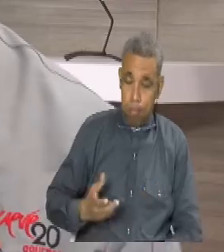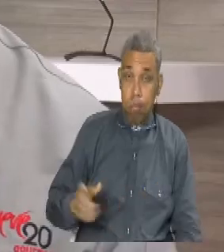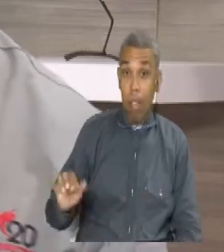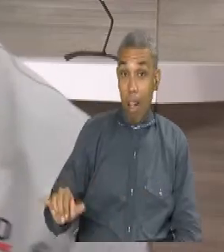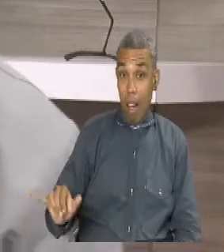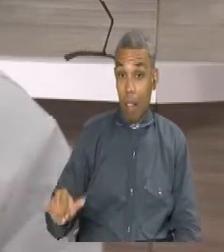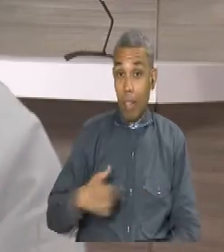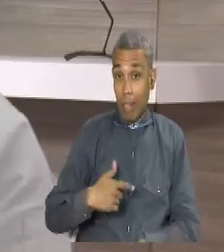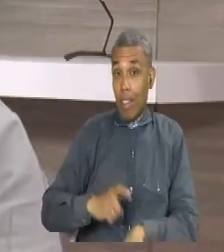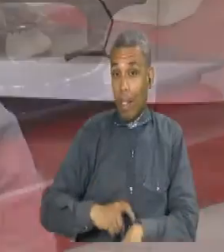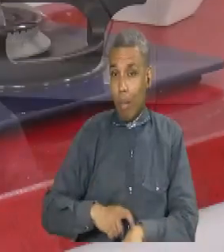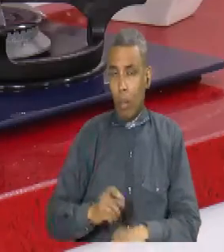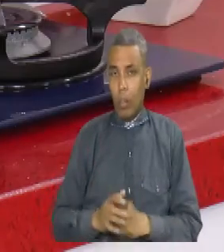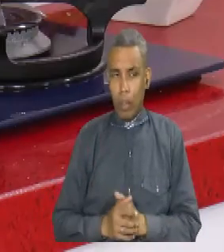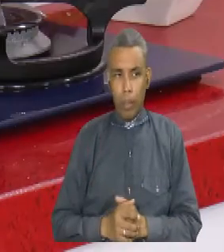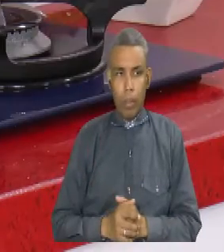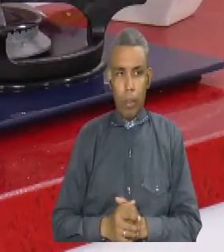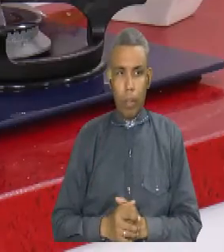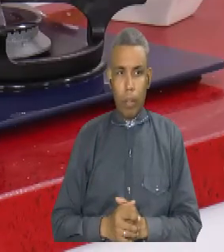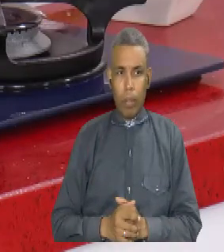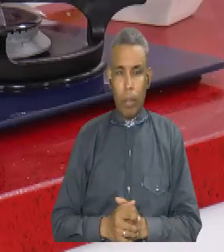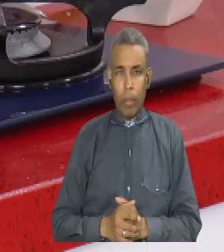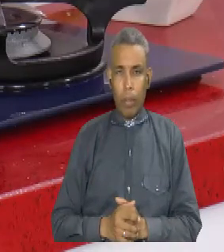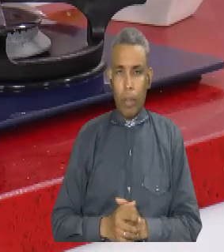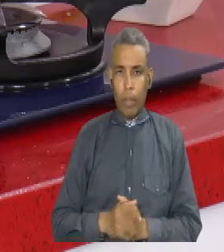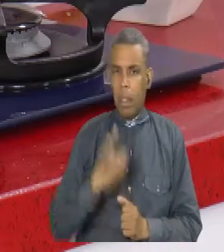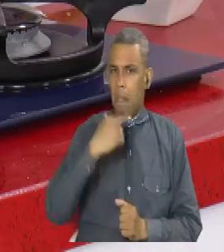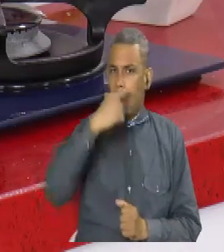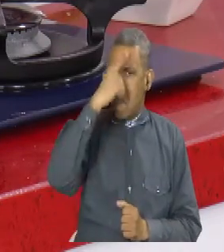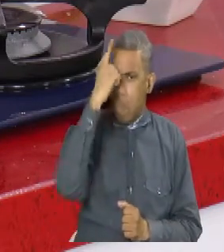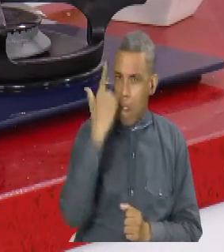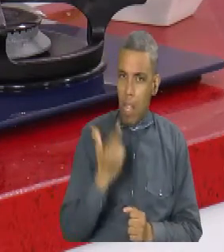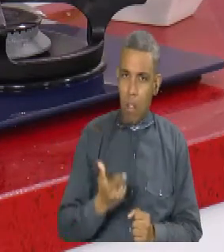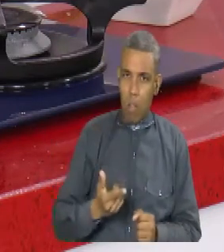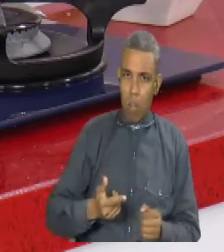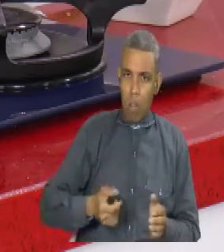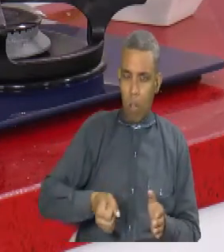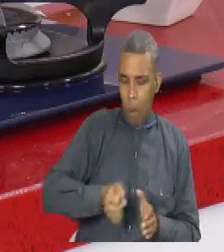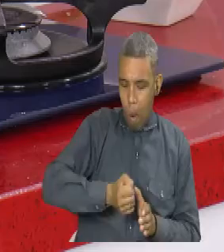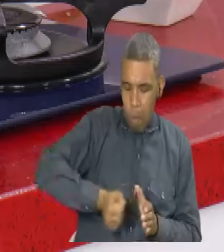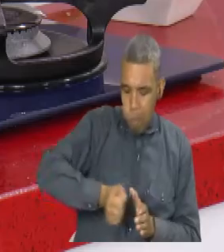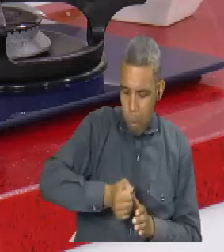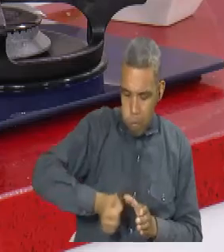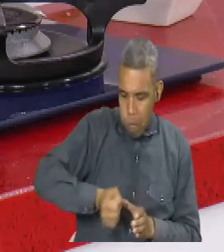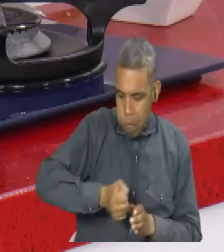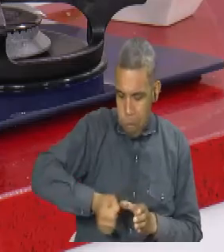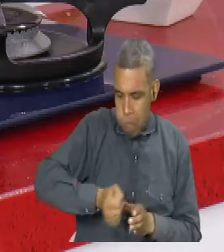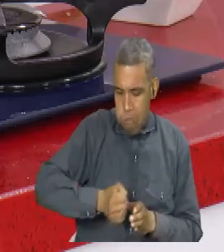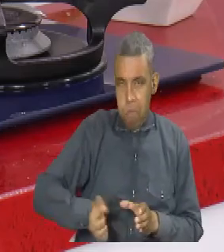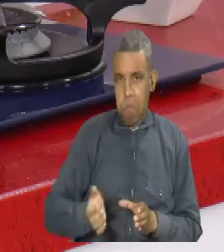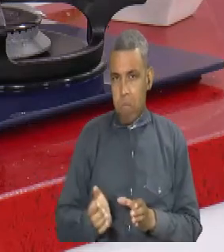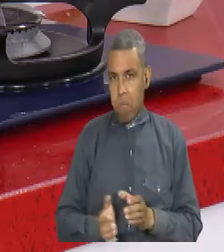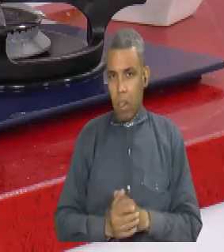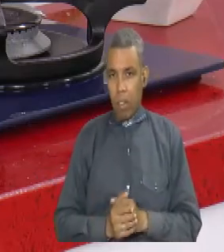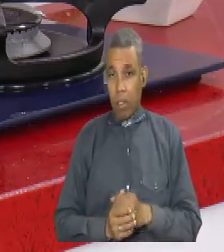mayonesa, la sal, pimienta también. Entonces, ¿cuál es la idea? Mezclar los tres